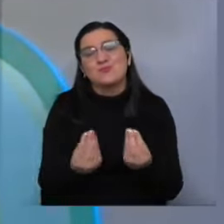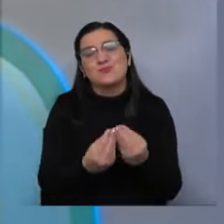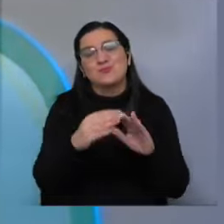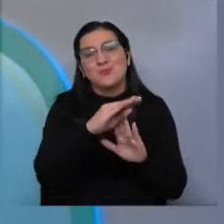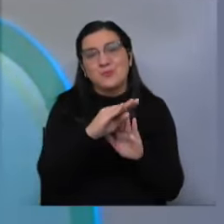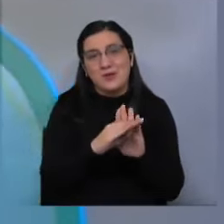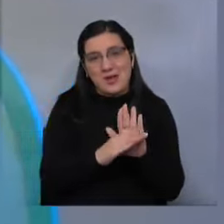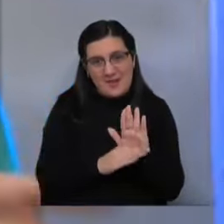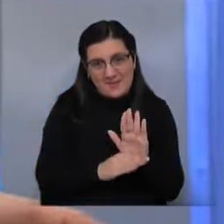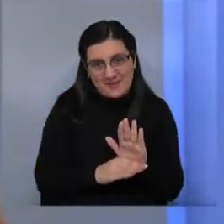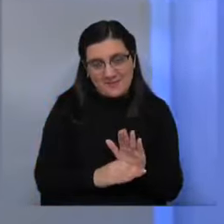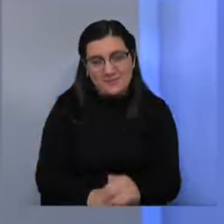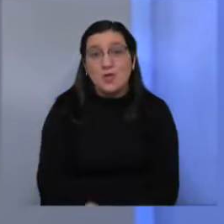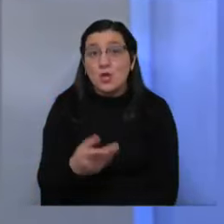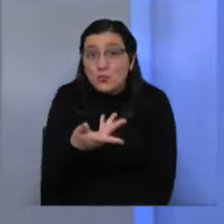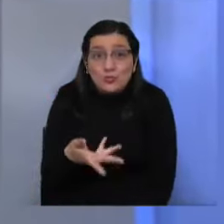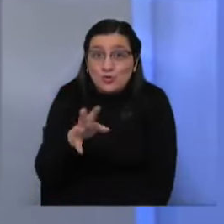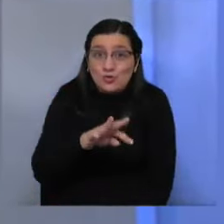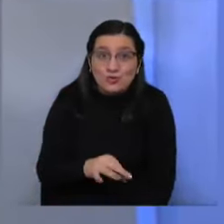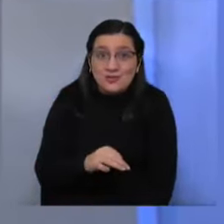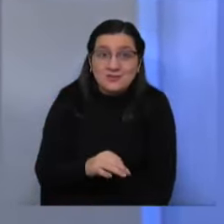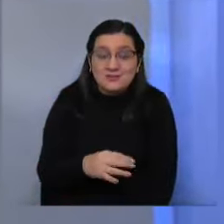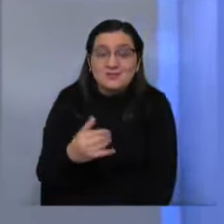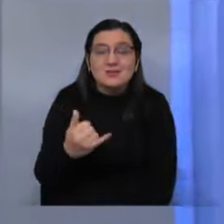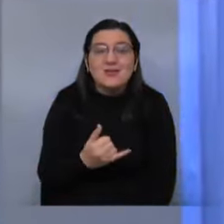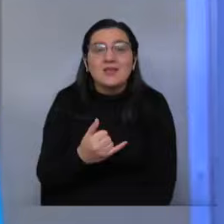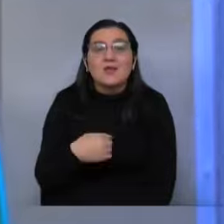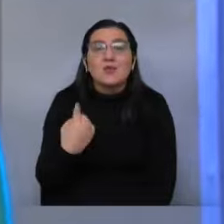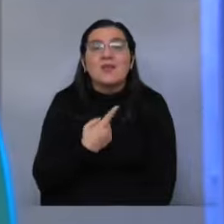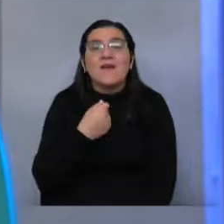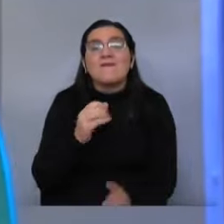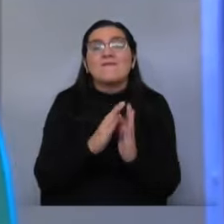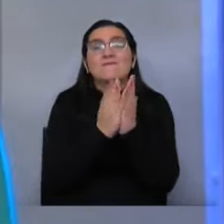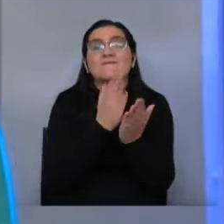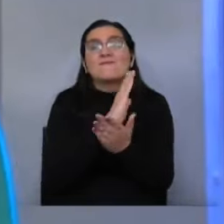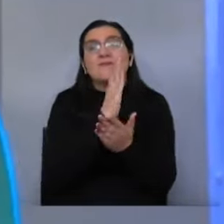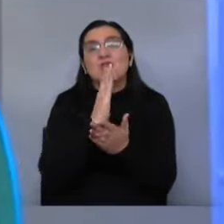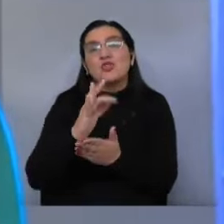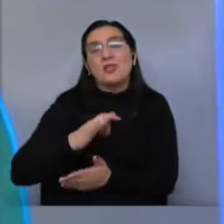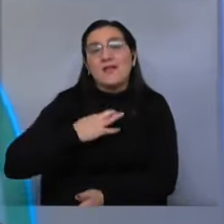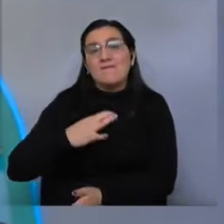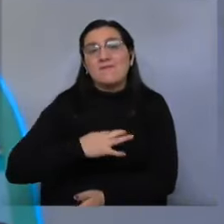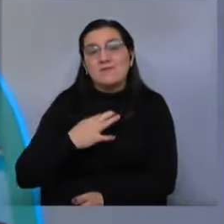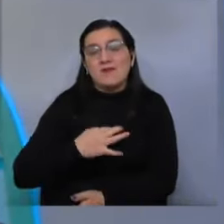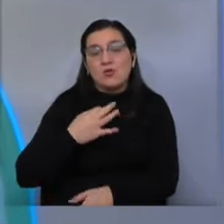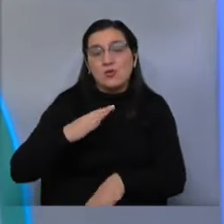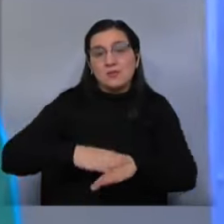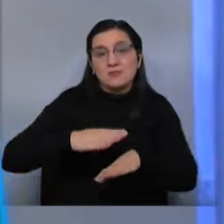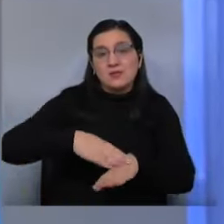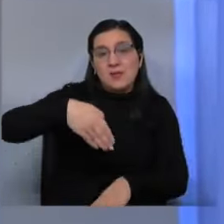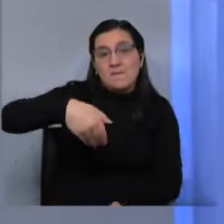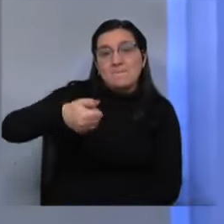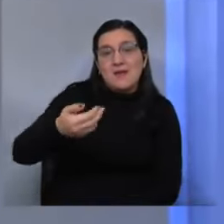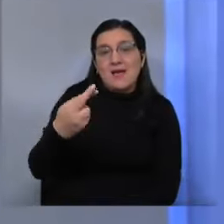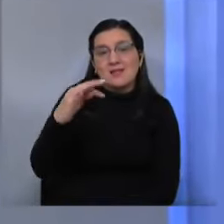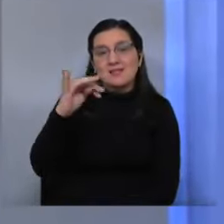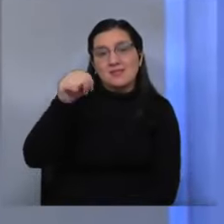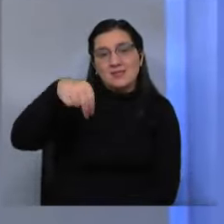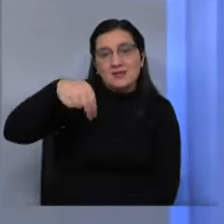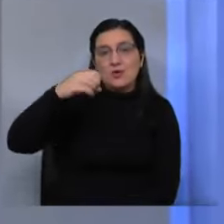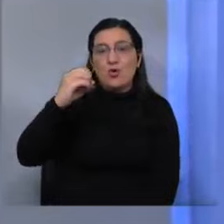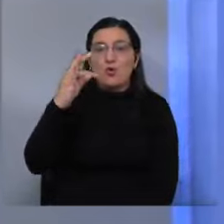y para nosotros en el día de hoy como todos los días y vamos a tener nuestra biblioteca viva como siempre a cargo de nuestro gran profesor Martín